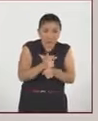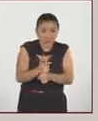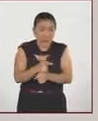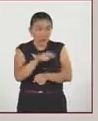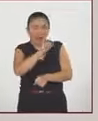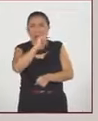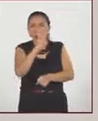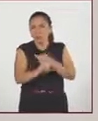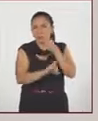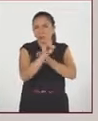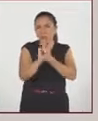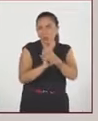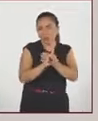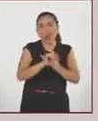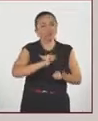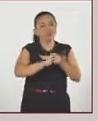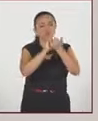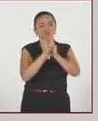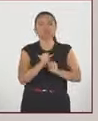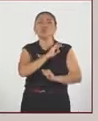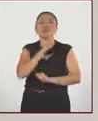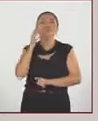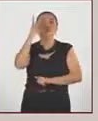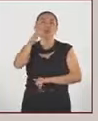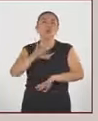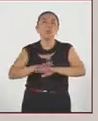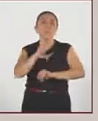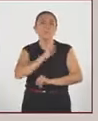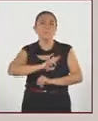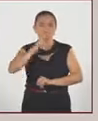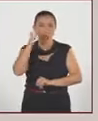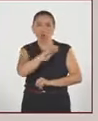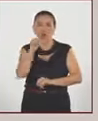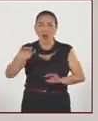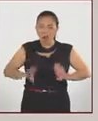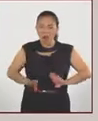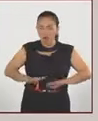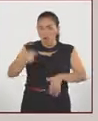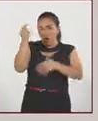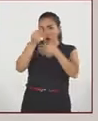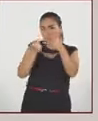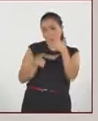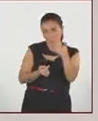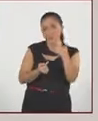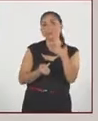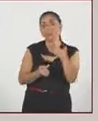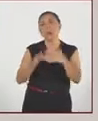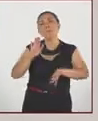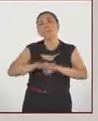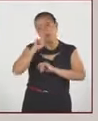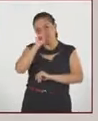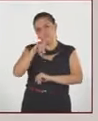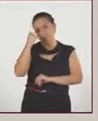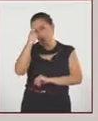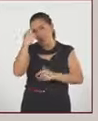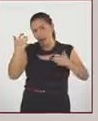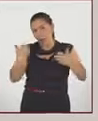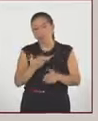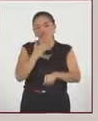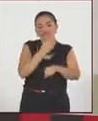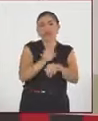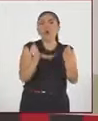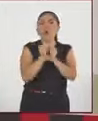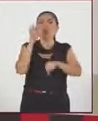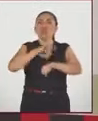anormalidades, mejoran el pronóstico, ¿no? De todas estas condiciones que hemos hablado. Facilita el manejo tanto para médicos de